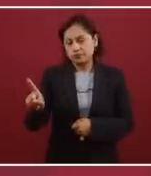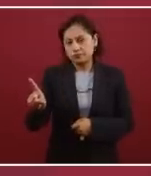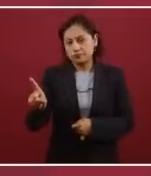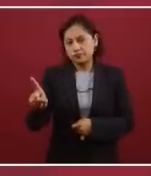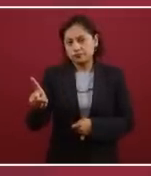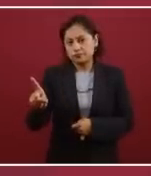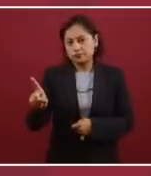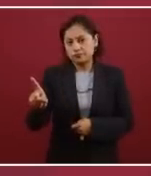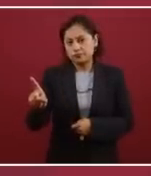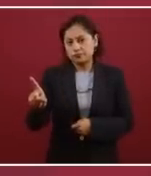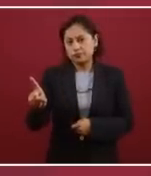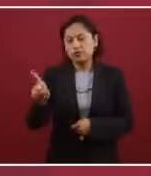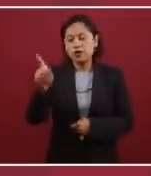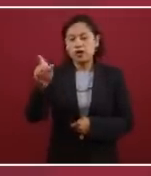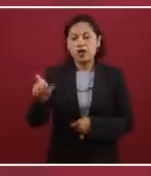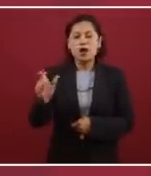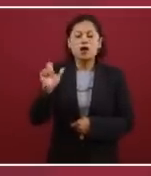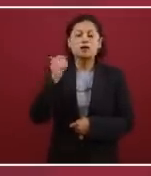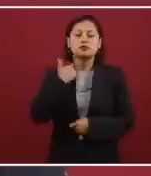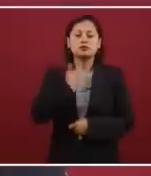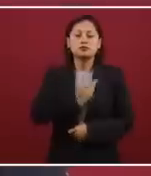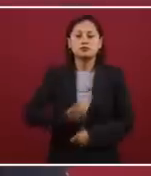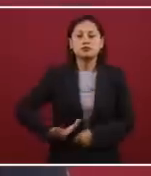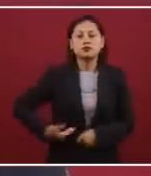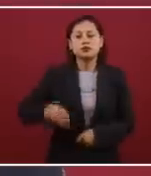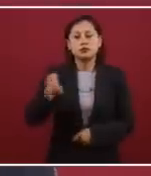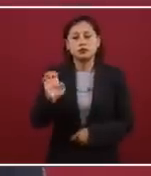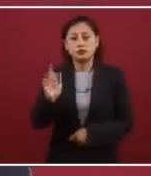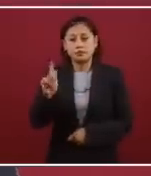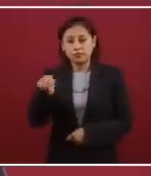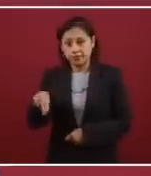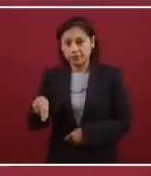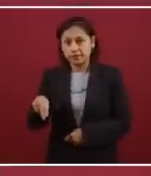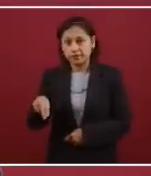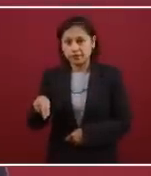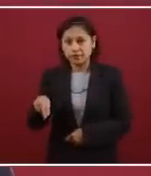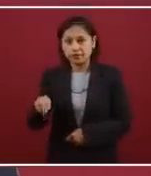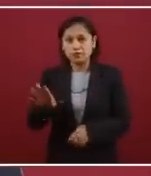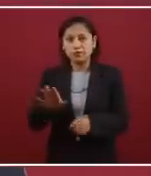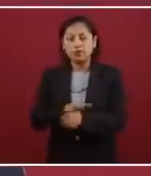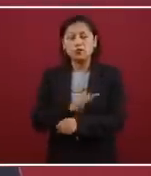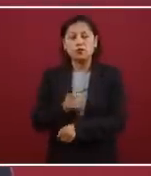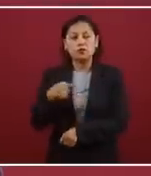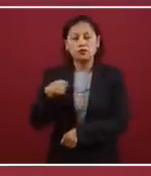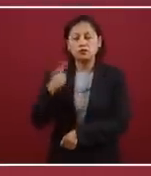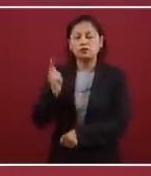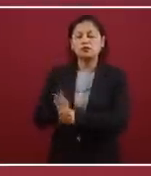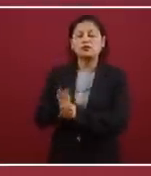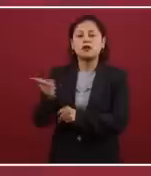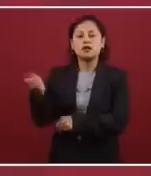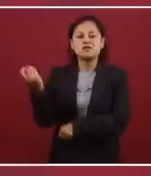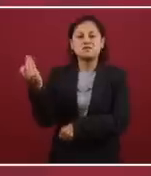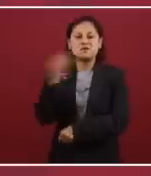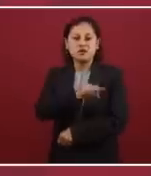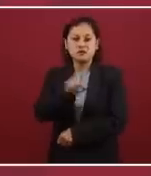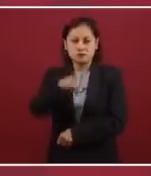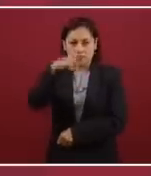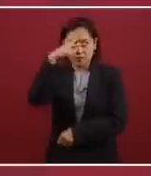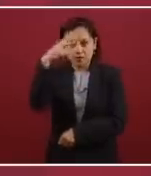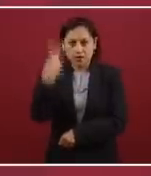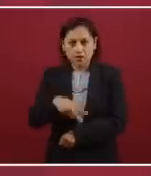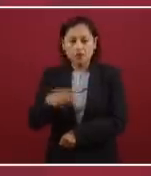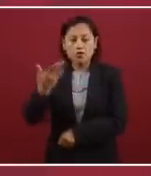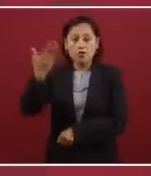el presidente Peña por lo que consideré traición a la patria cuando la reforma